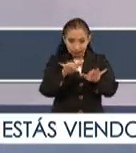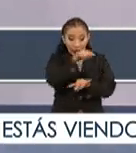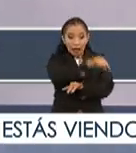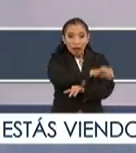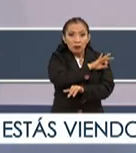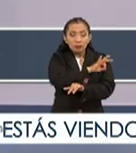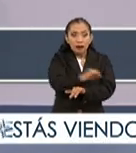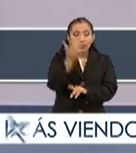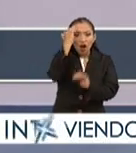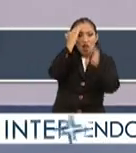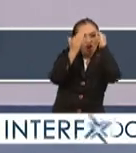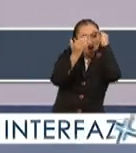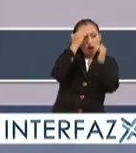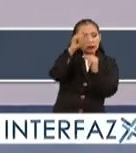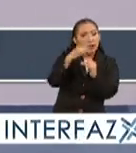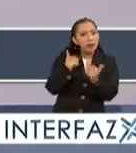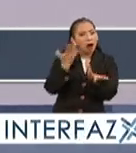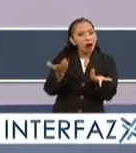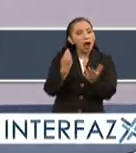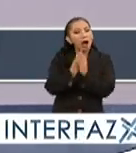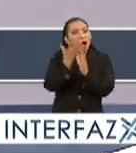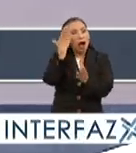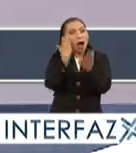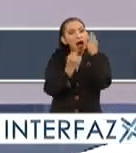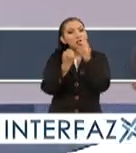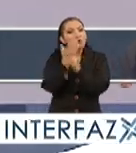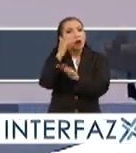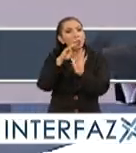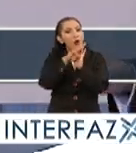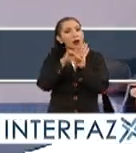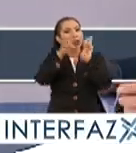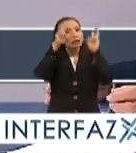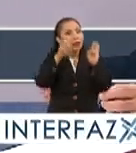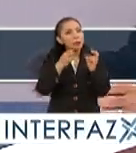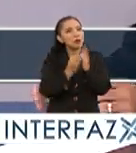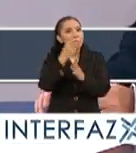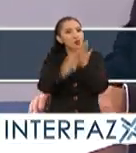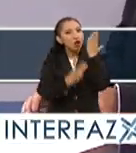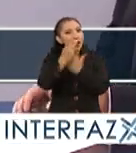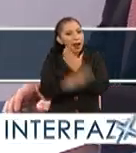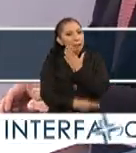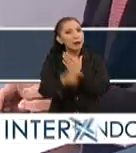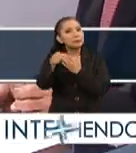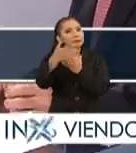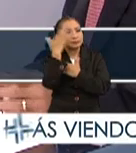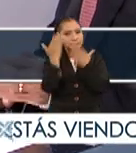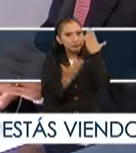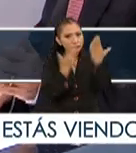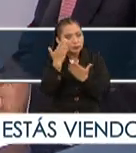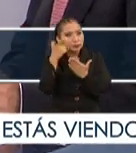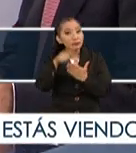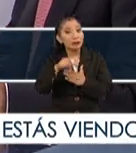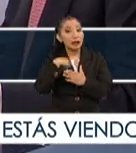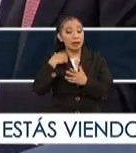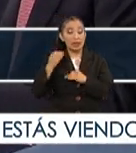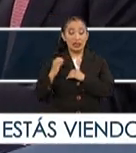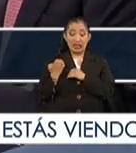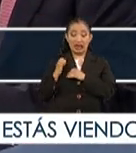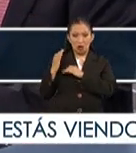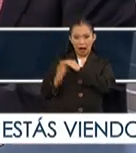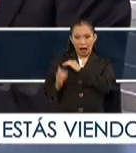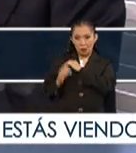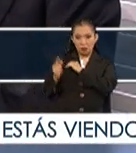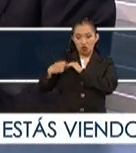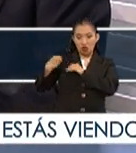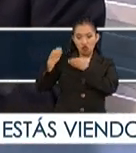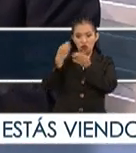pudieran conocer y pudieran capacitarse sobre el nuevo currículum, los nuevos planes y programas de estudio. Y desde fines de enero que